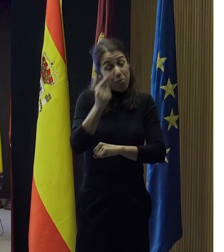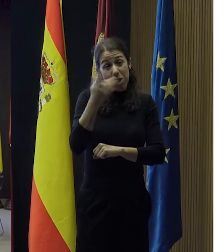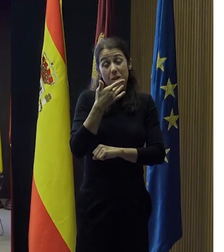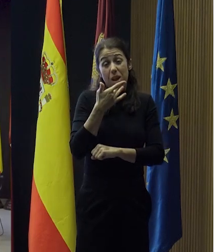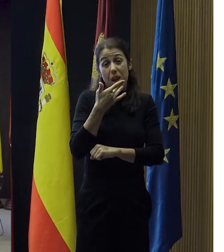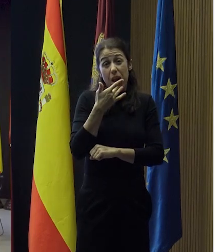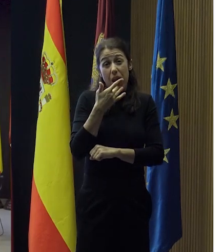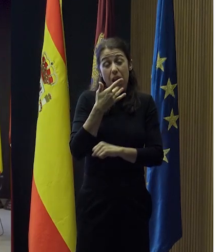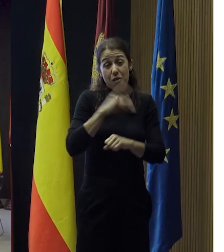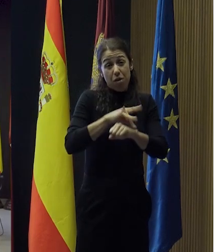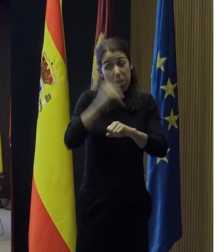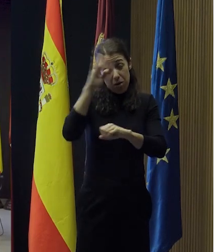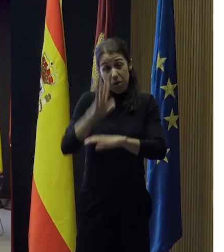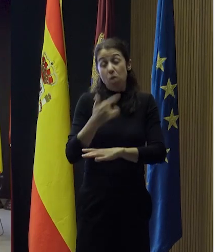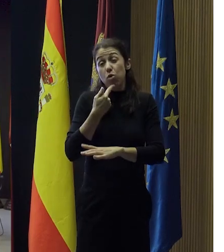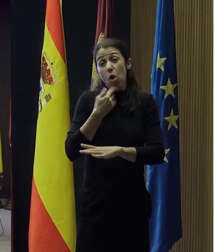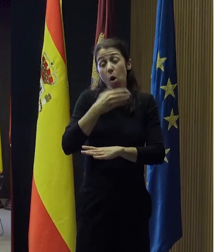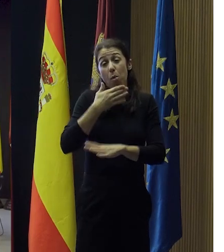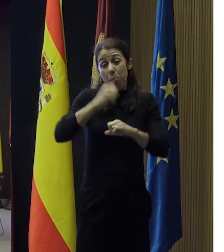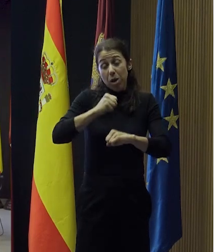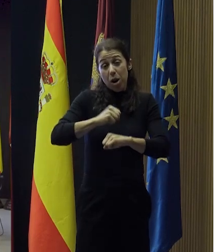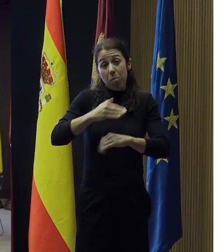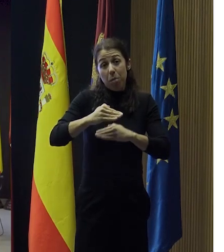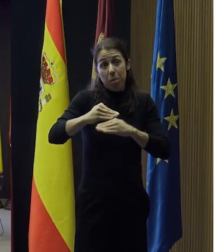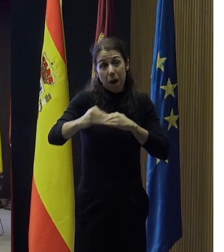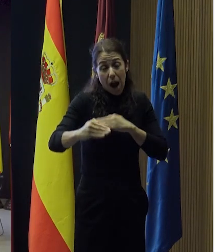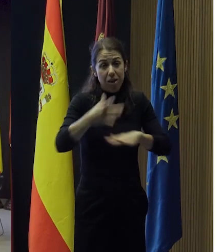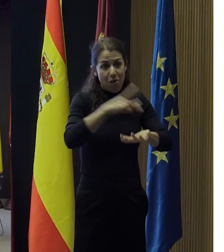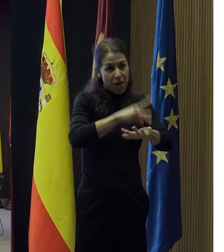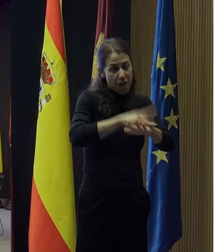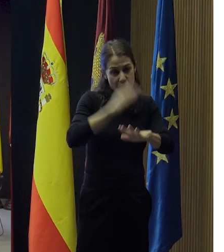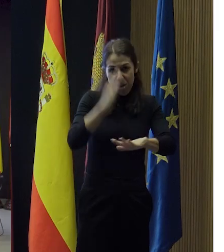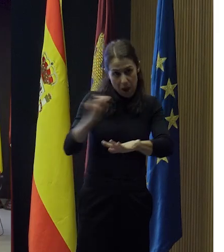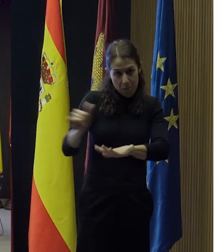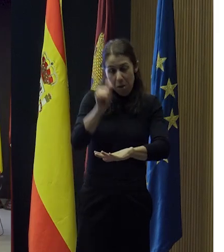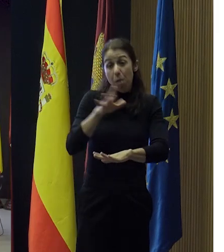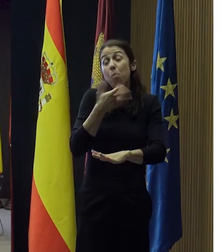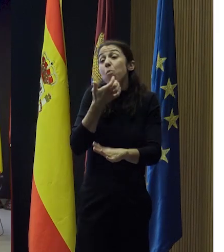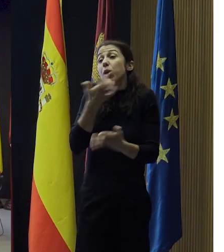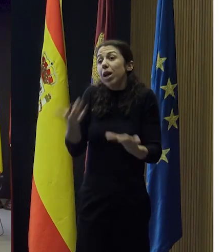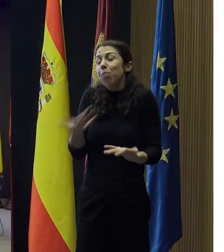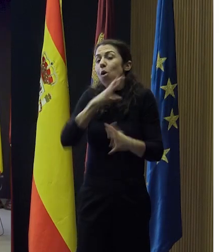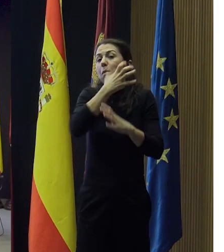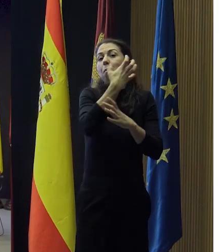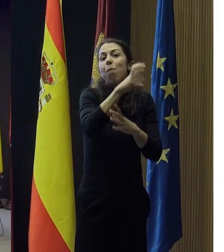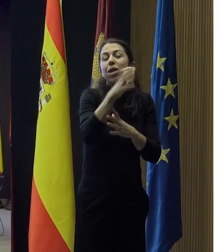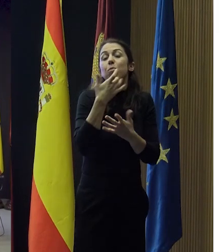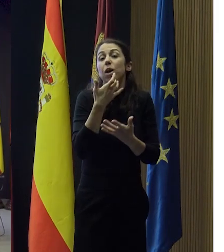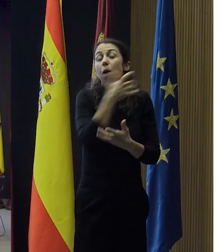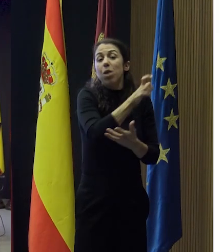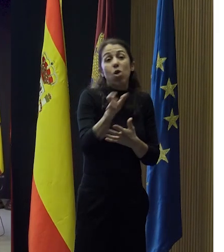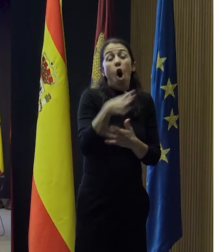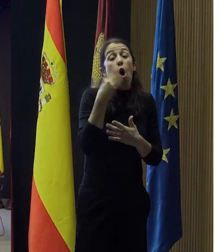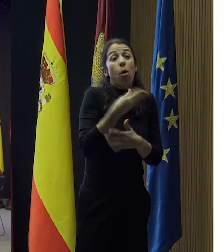enfermedades neurodegenerativas, cuanto más mayores nos hagamos, más prevalencia van a tener esas enfermedades. Por ejemplo, en países donde la gente